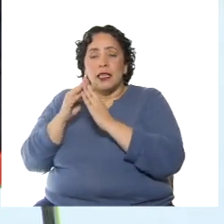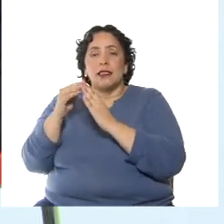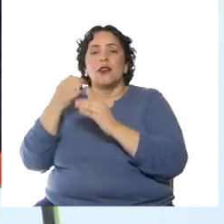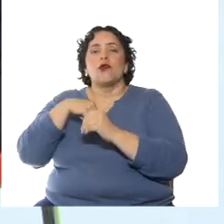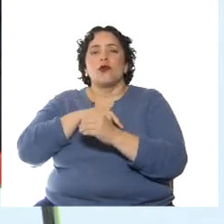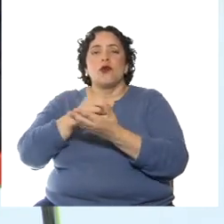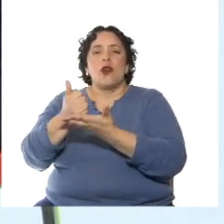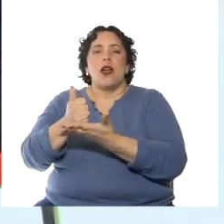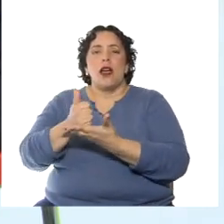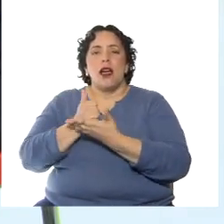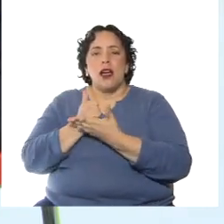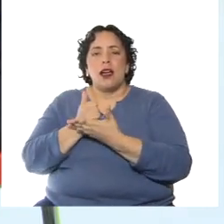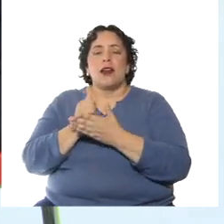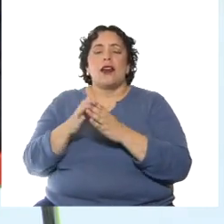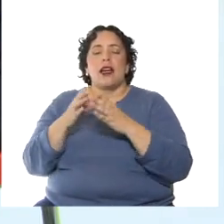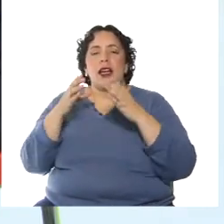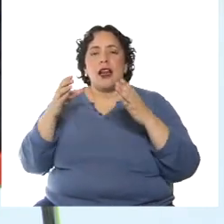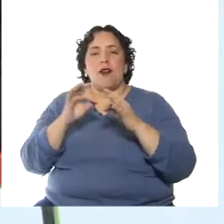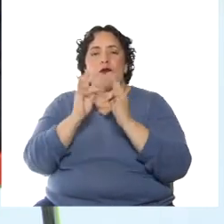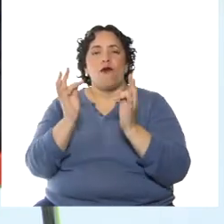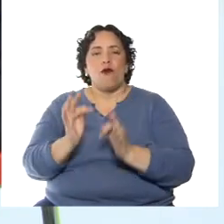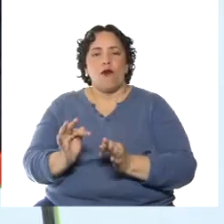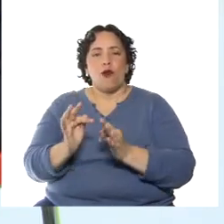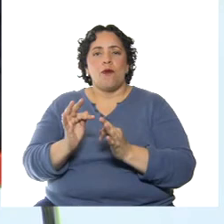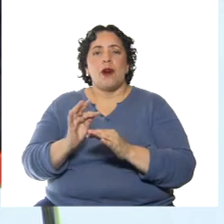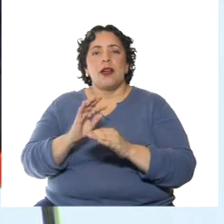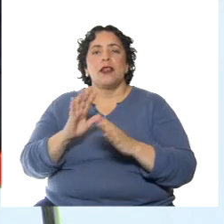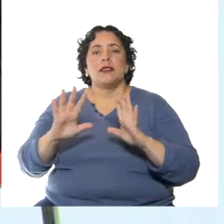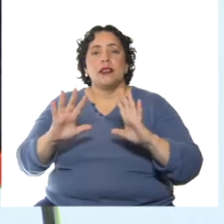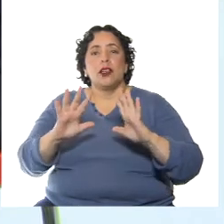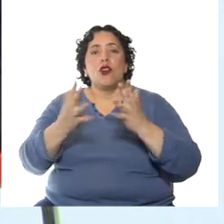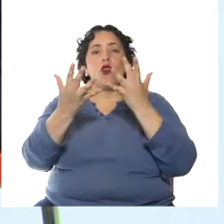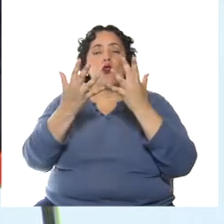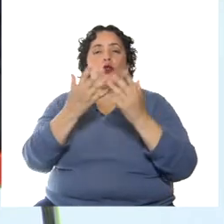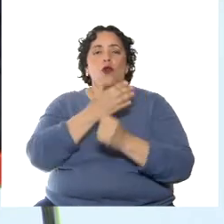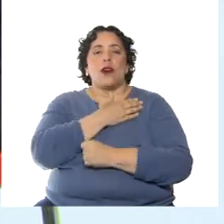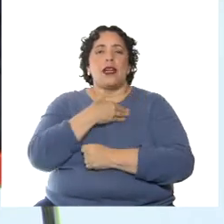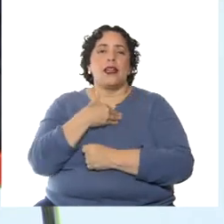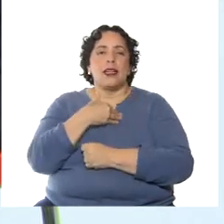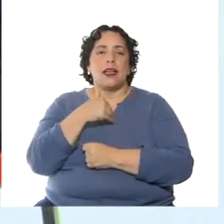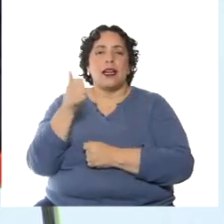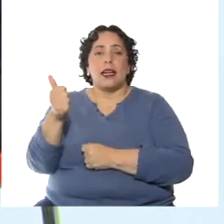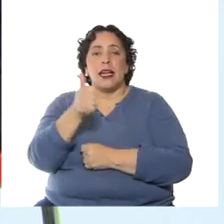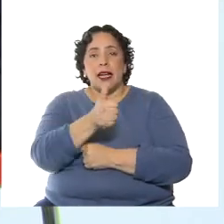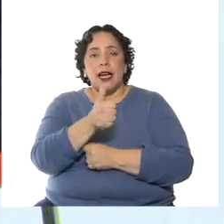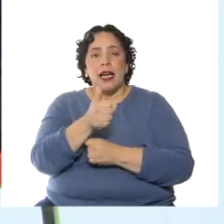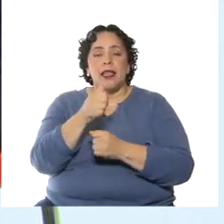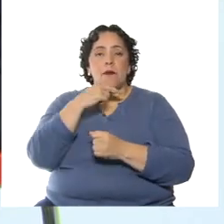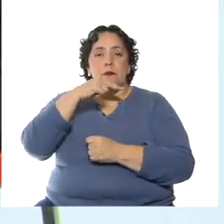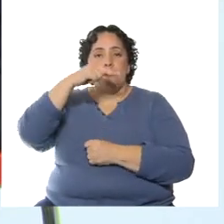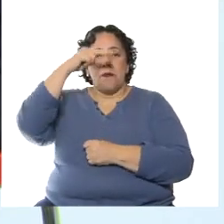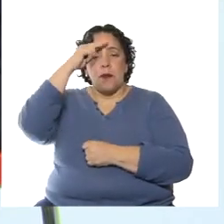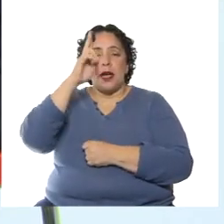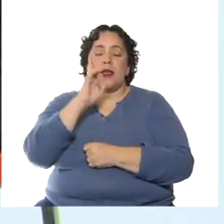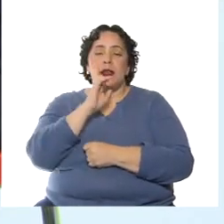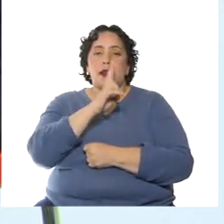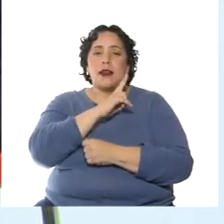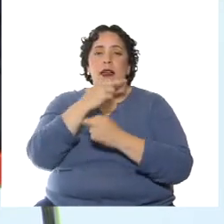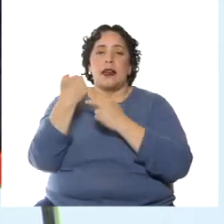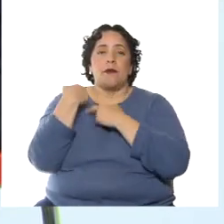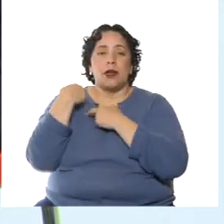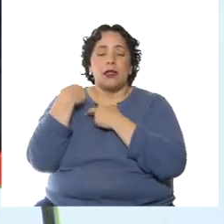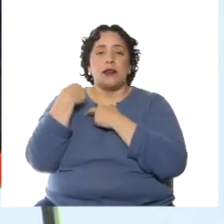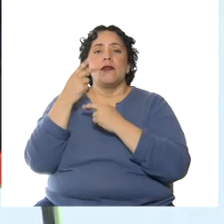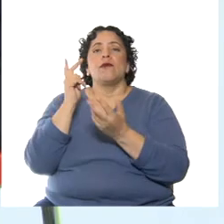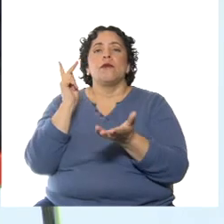nos benefició en gran manera porque se logró lo que se quería, que cada uno de los padres y representantes